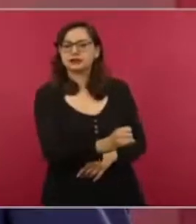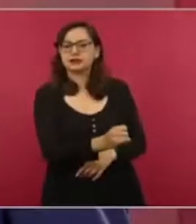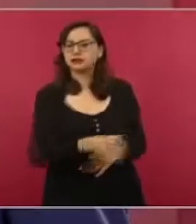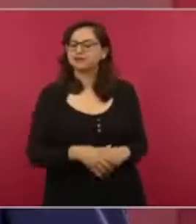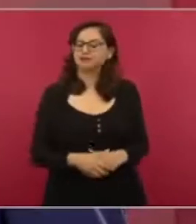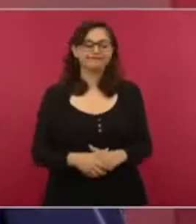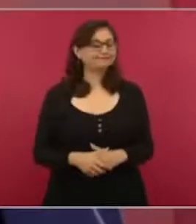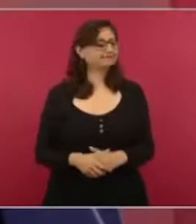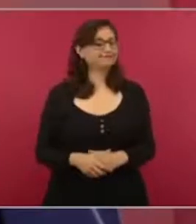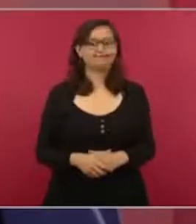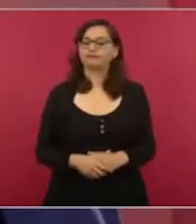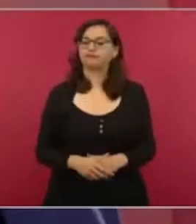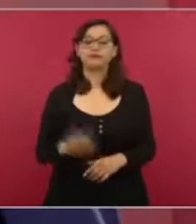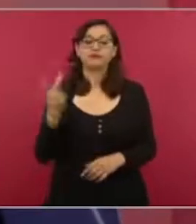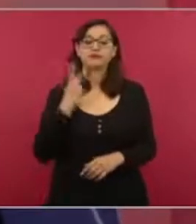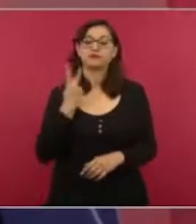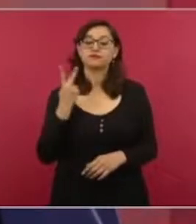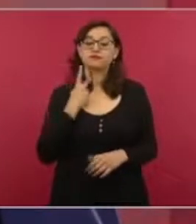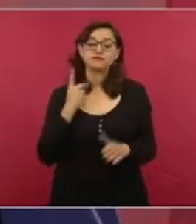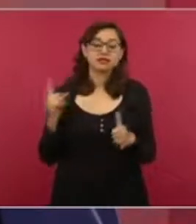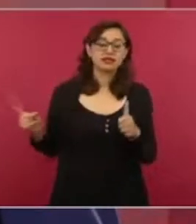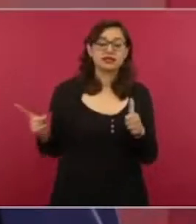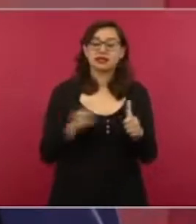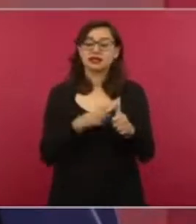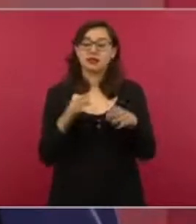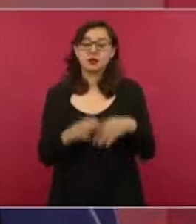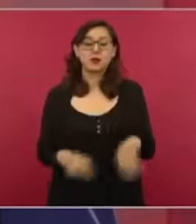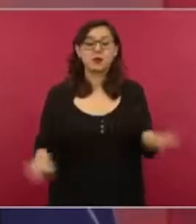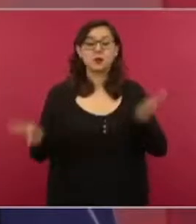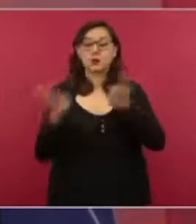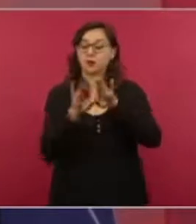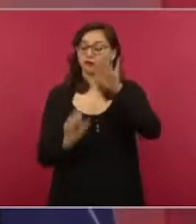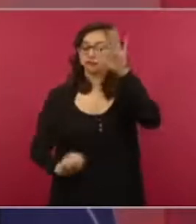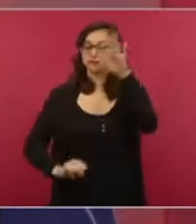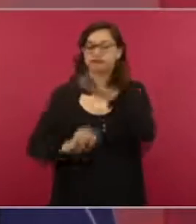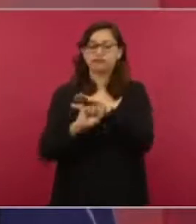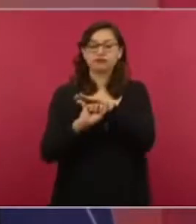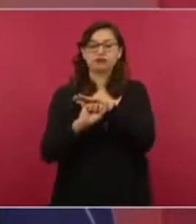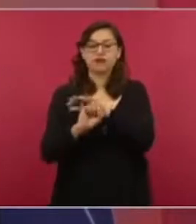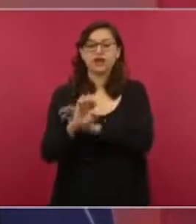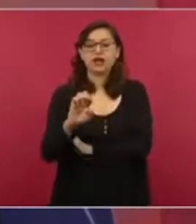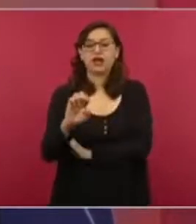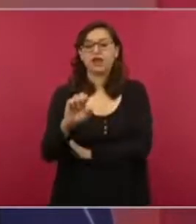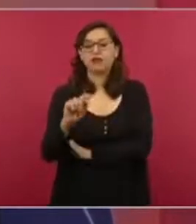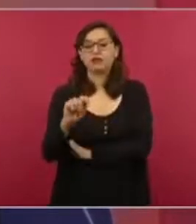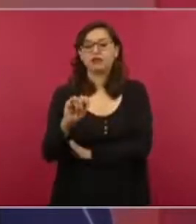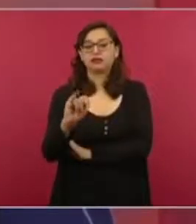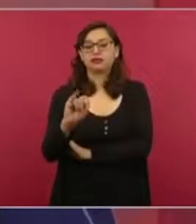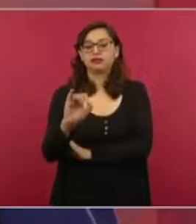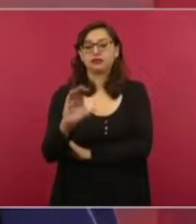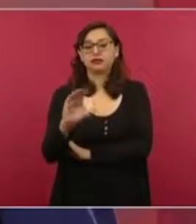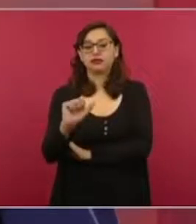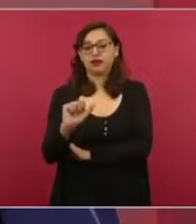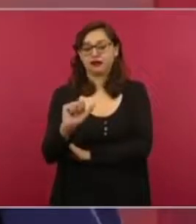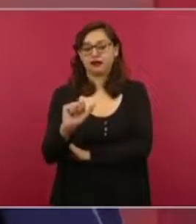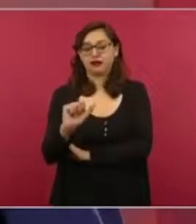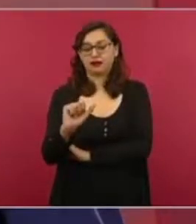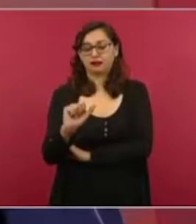es un imperativo ético, es un noble oficio que ni los